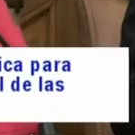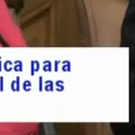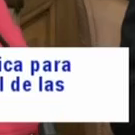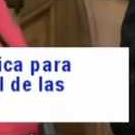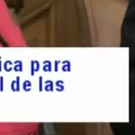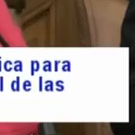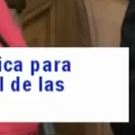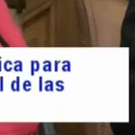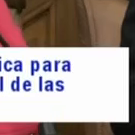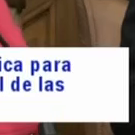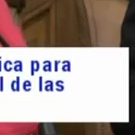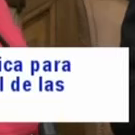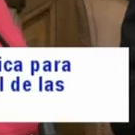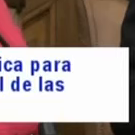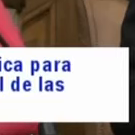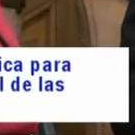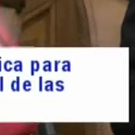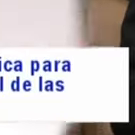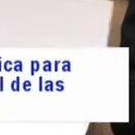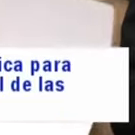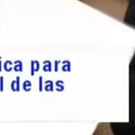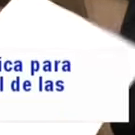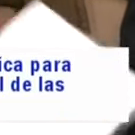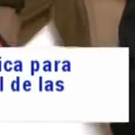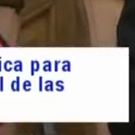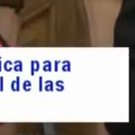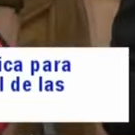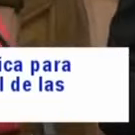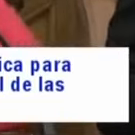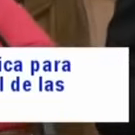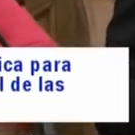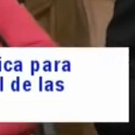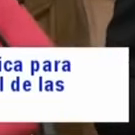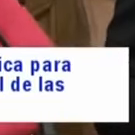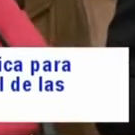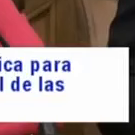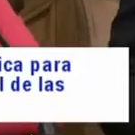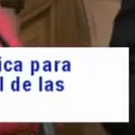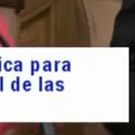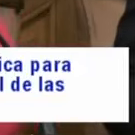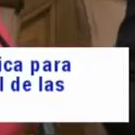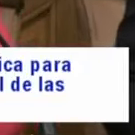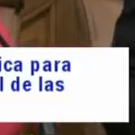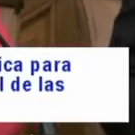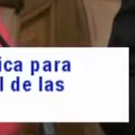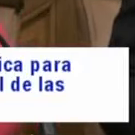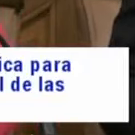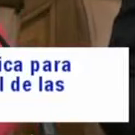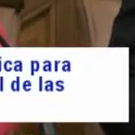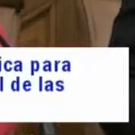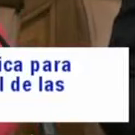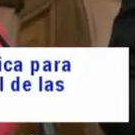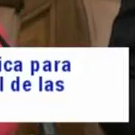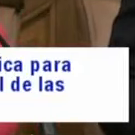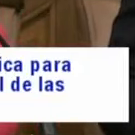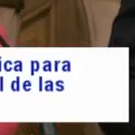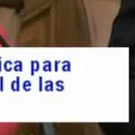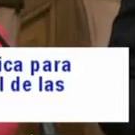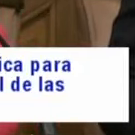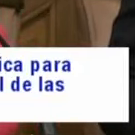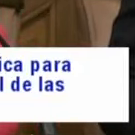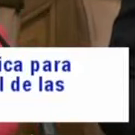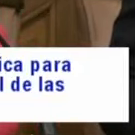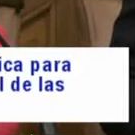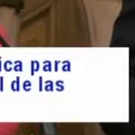comprendida entre 500 hasta 1000 veces el tipo de cambio oficial de la moneda de mayor valor publicados por el Banco Central